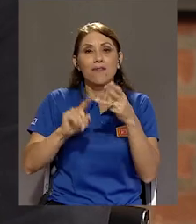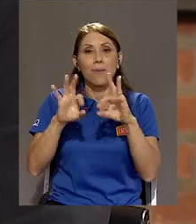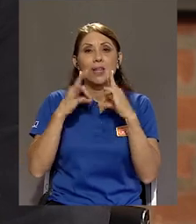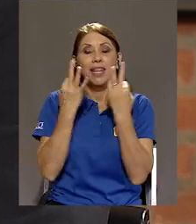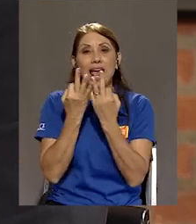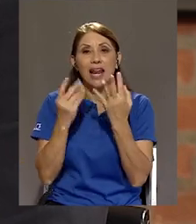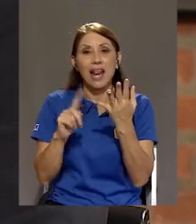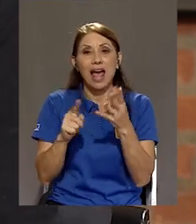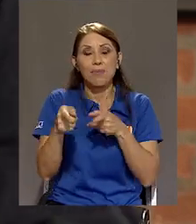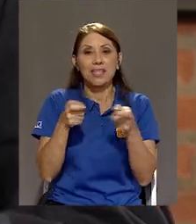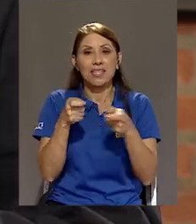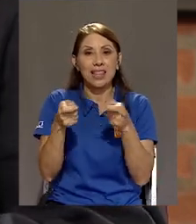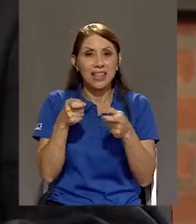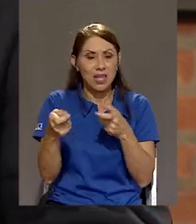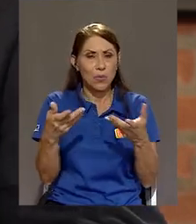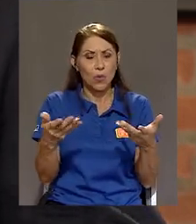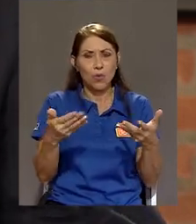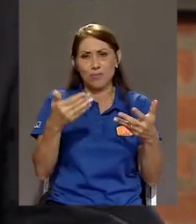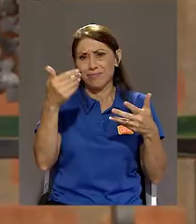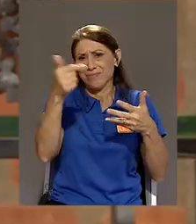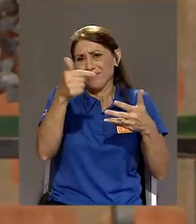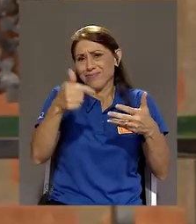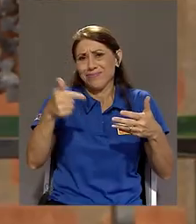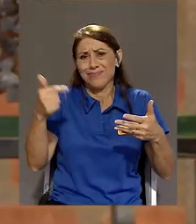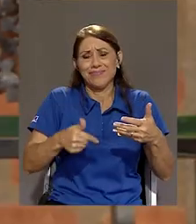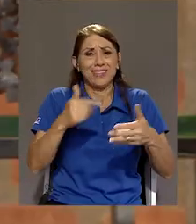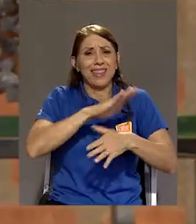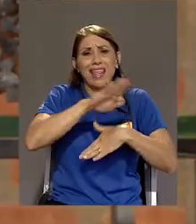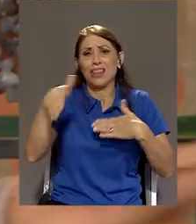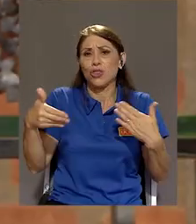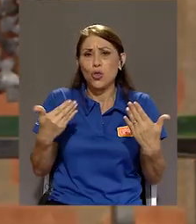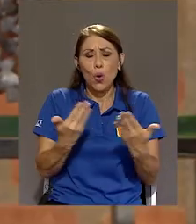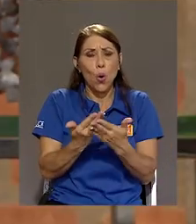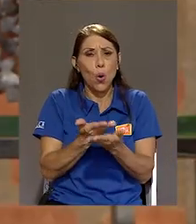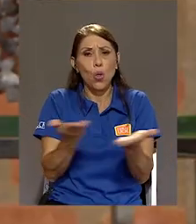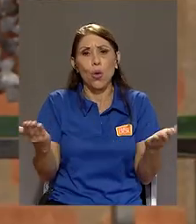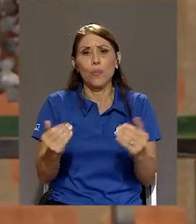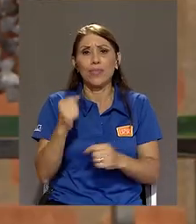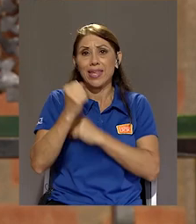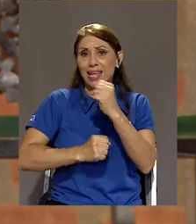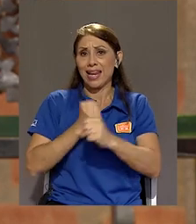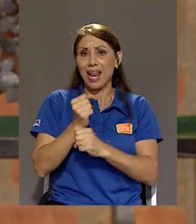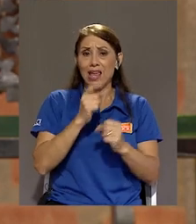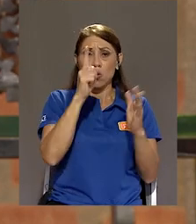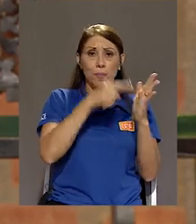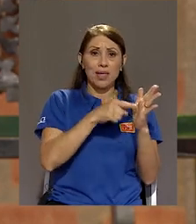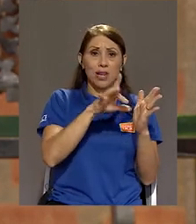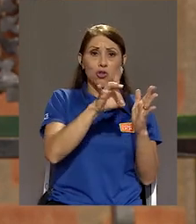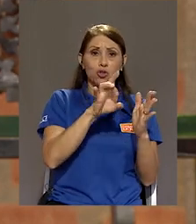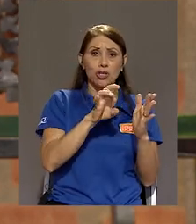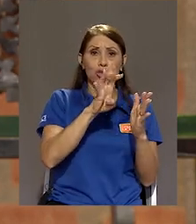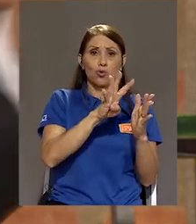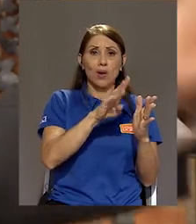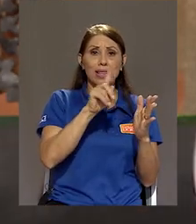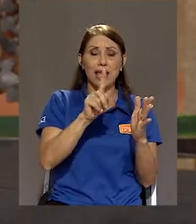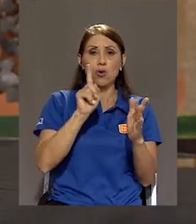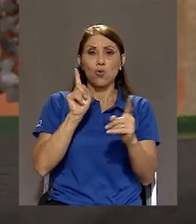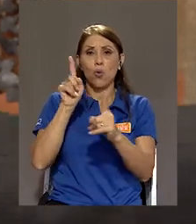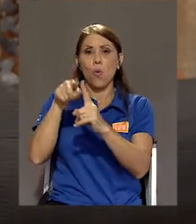estado, código de parte, procedimientos civiles, penales, policiales, de todo. Y entre el año